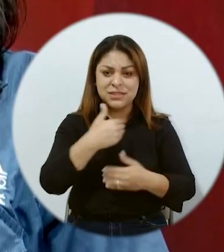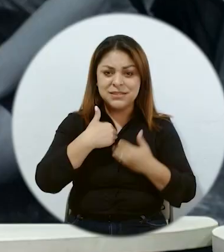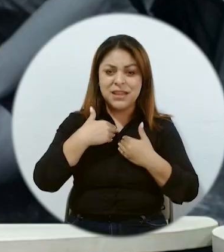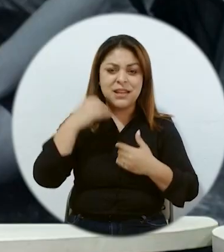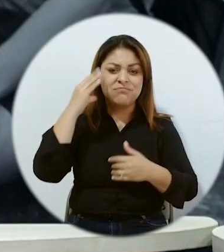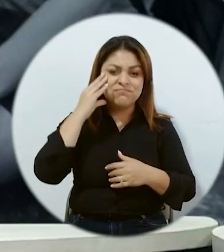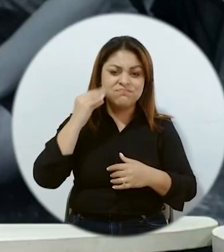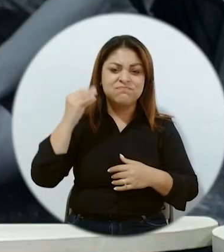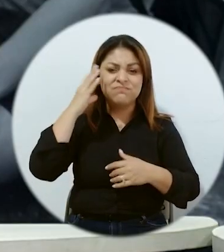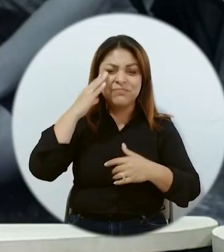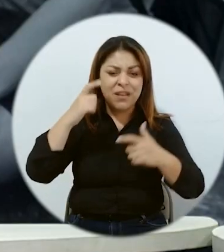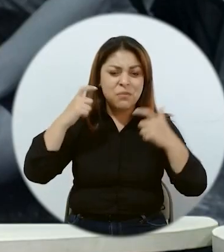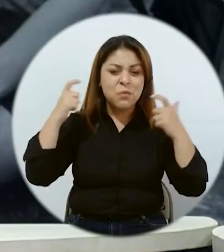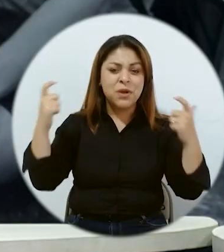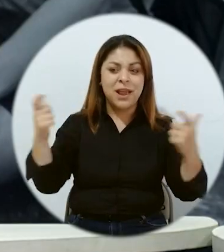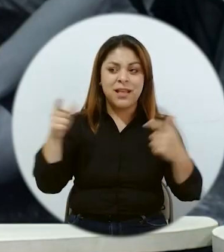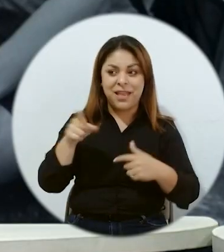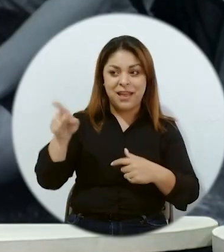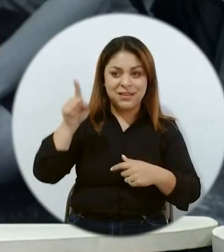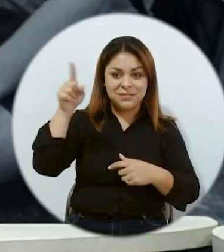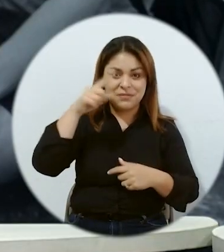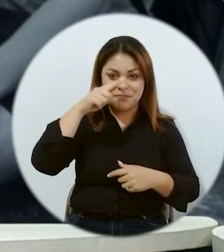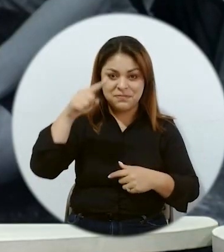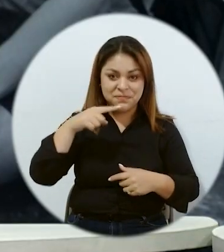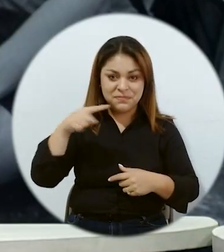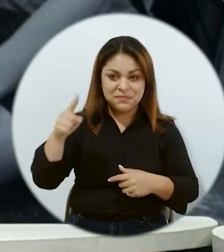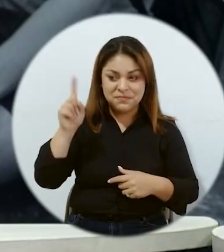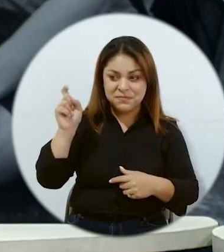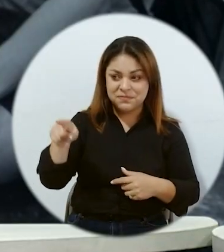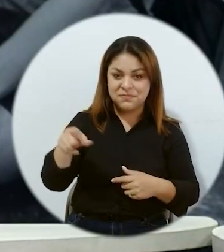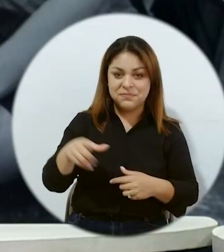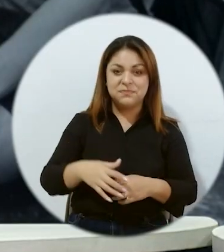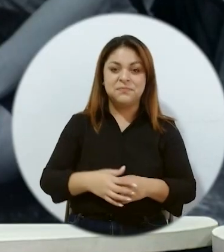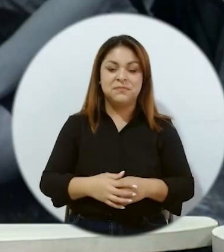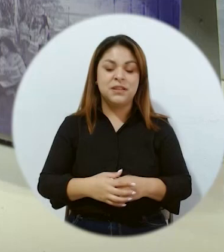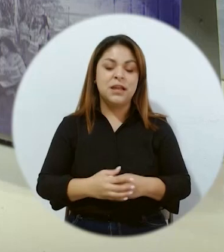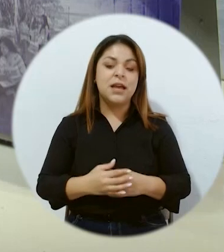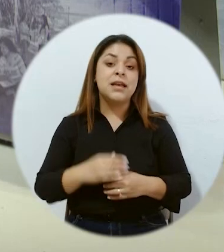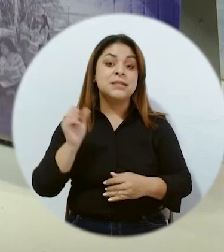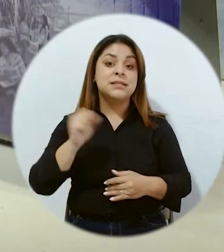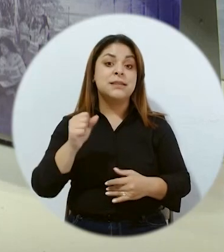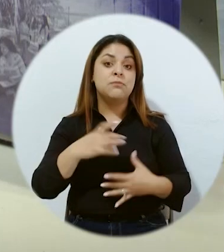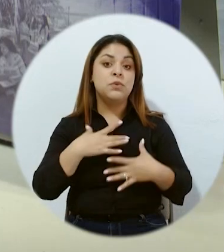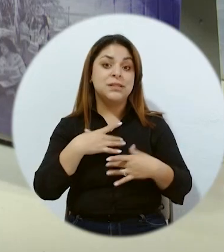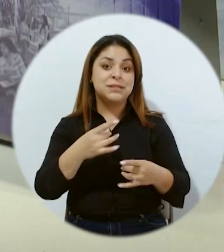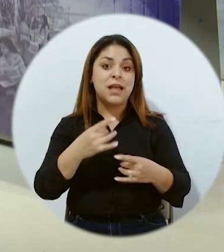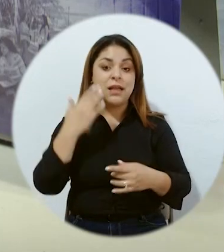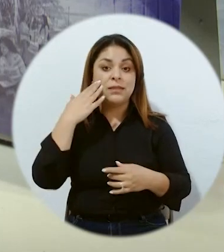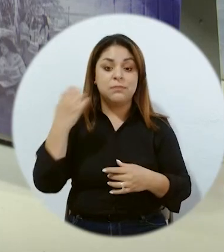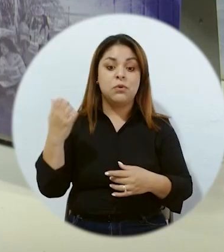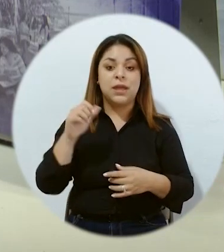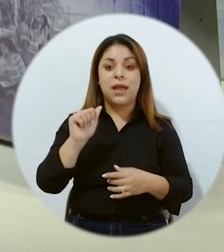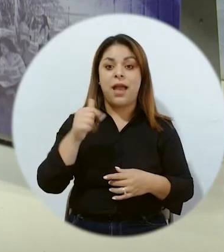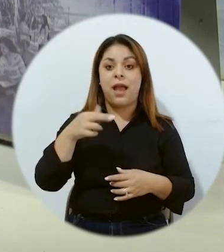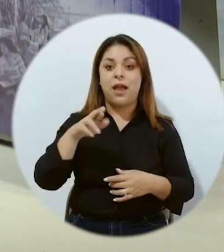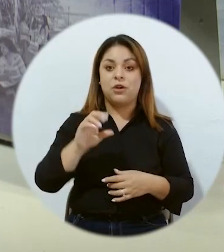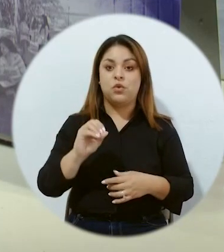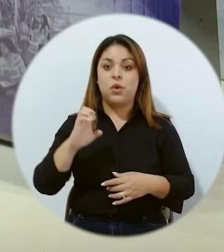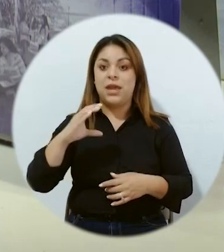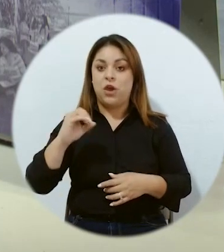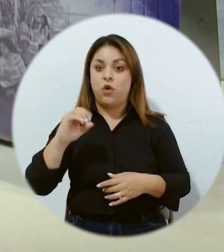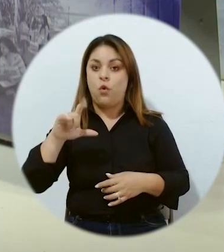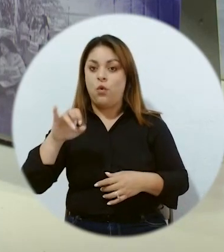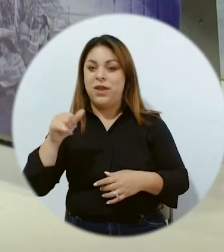amplia experiencia en esto allá en Amesar. De hecho, es muy interesante verlo porque la agroecología